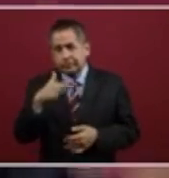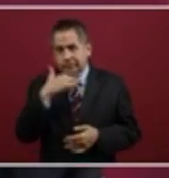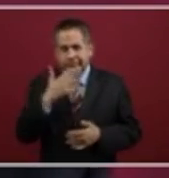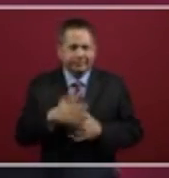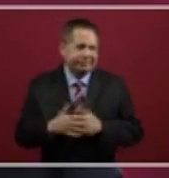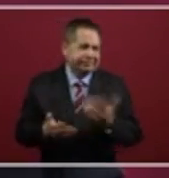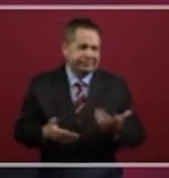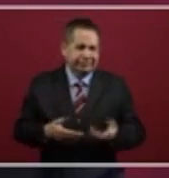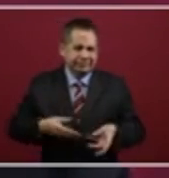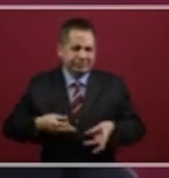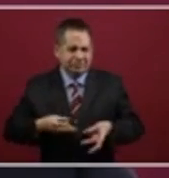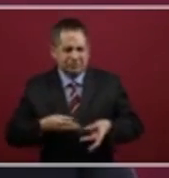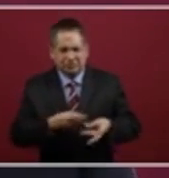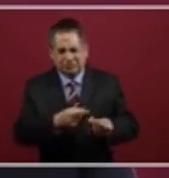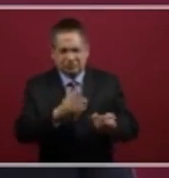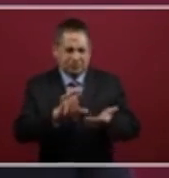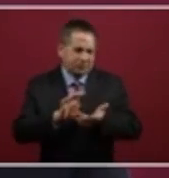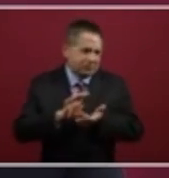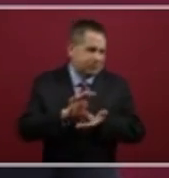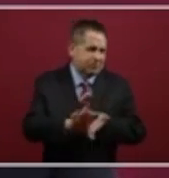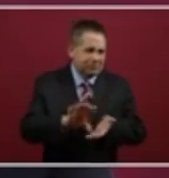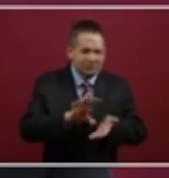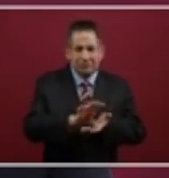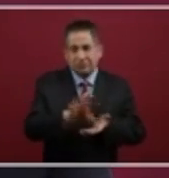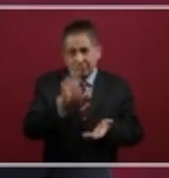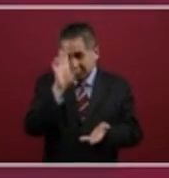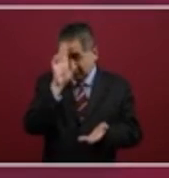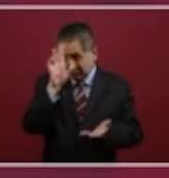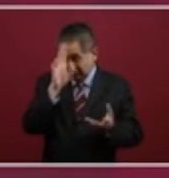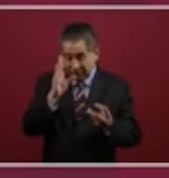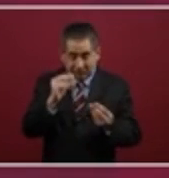Entonces se tenían que tener aparatos